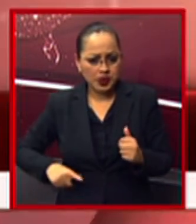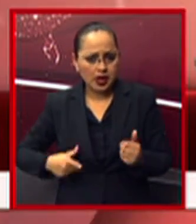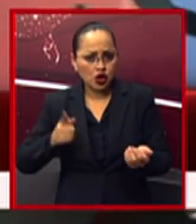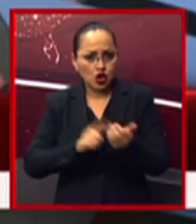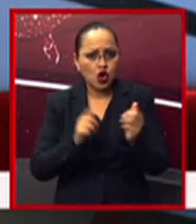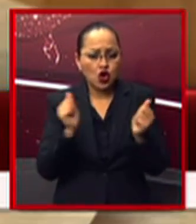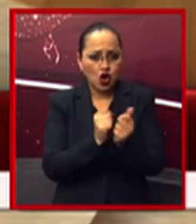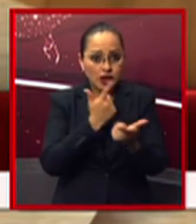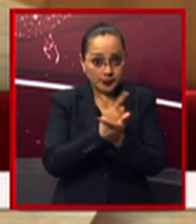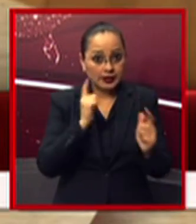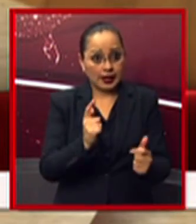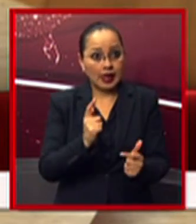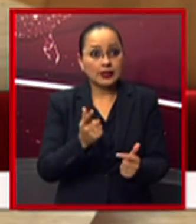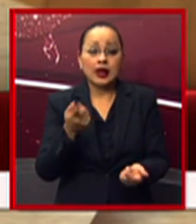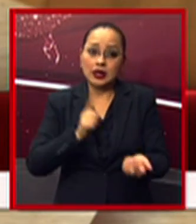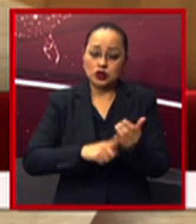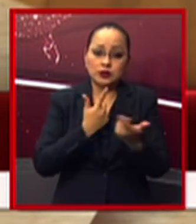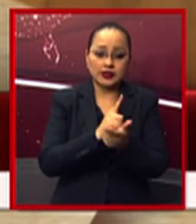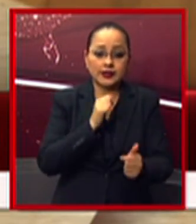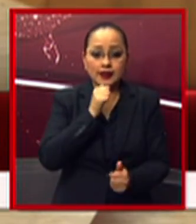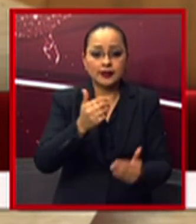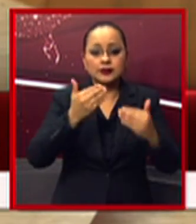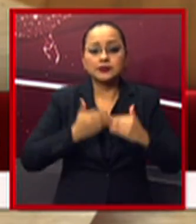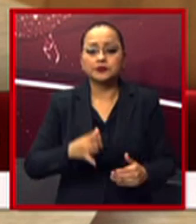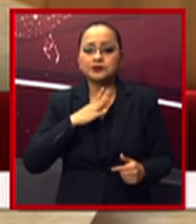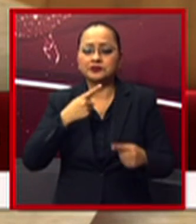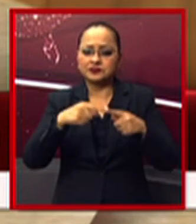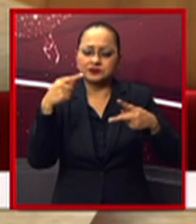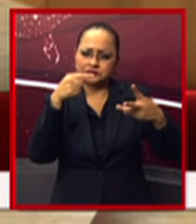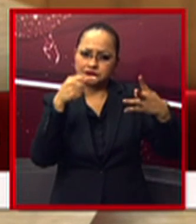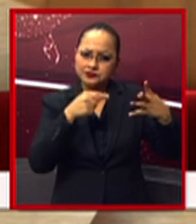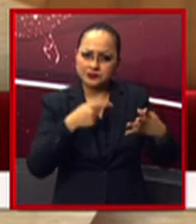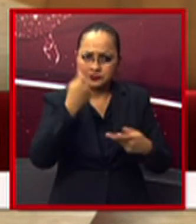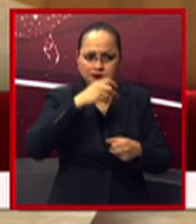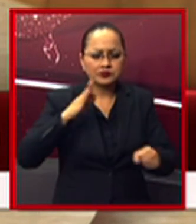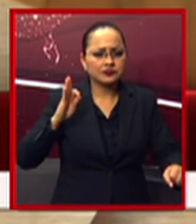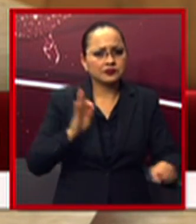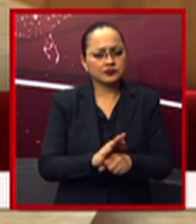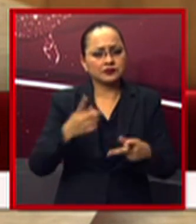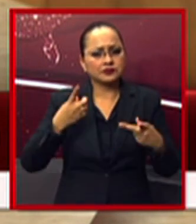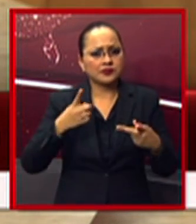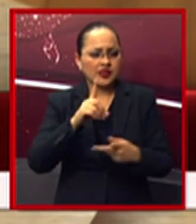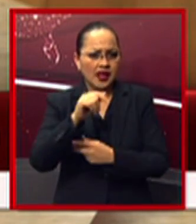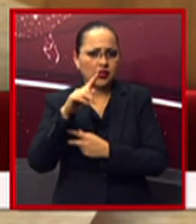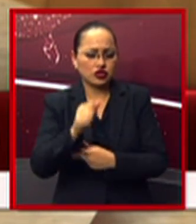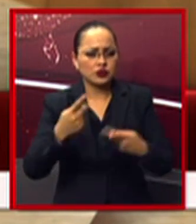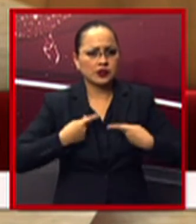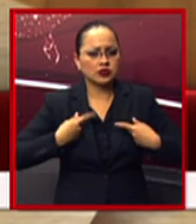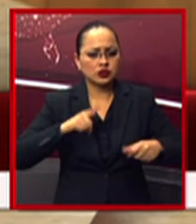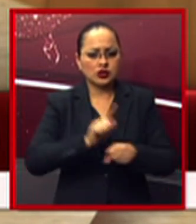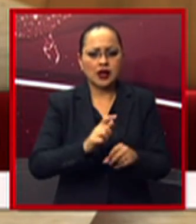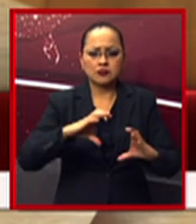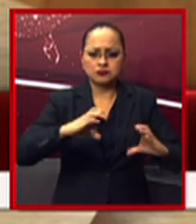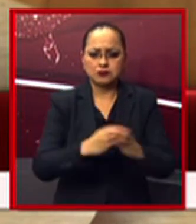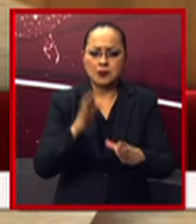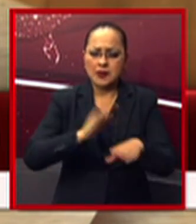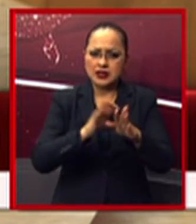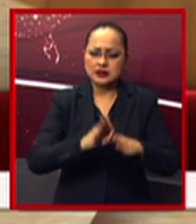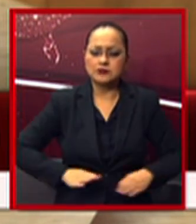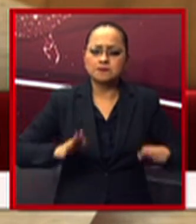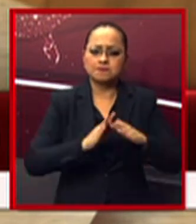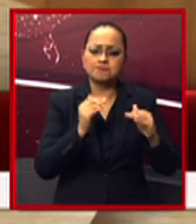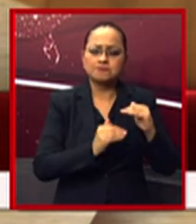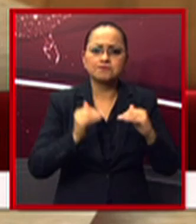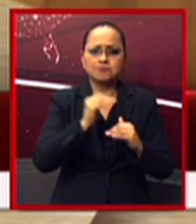es. Establece varias medidas preventivas para proteger los datos personales, partiendo en primer lugar